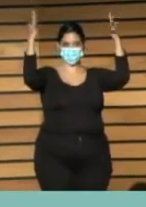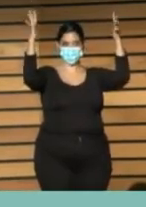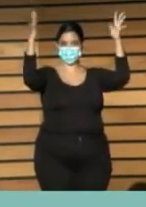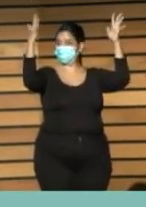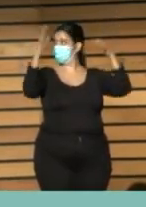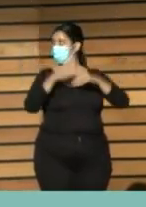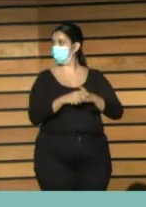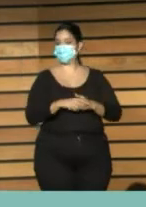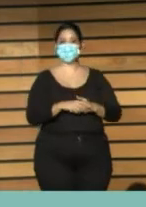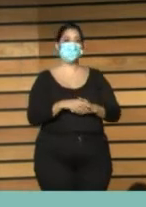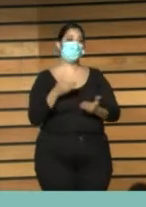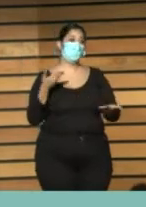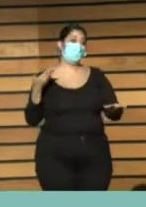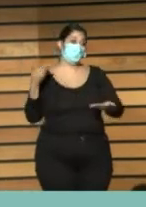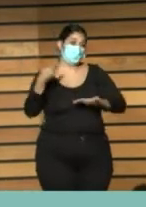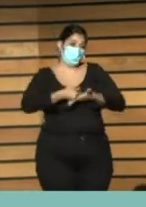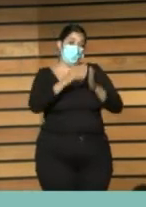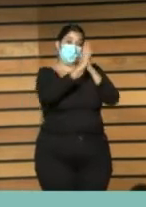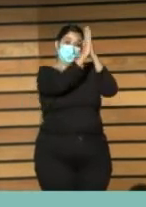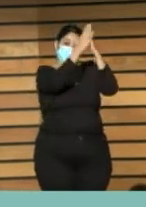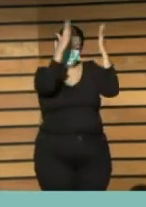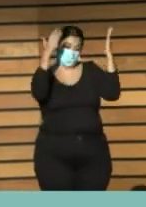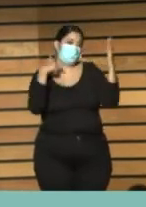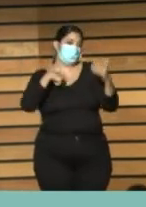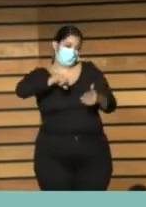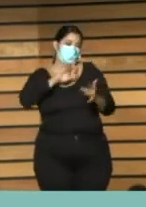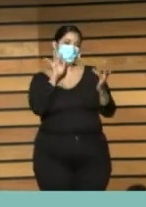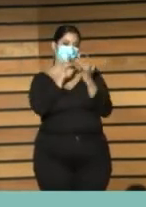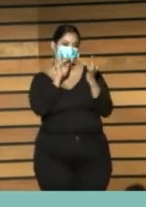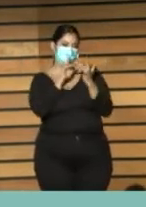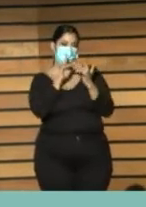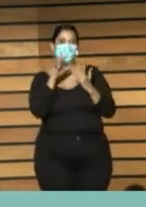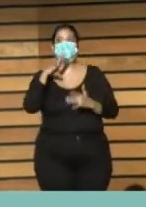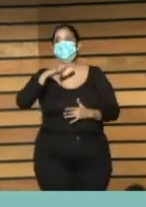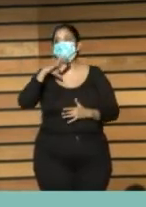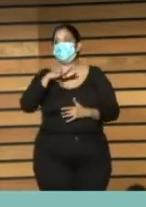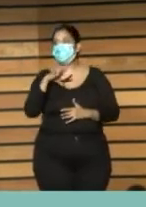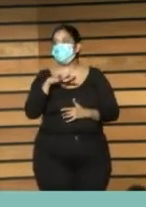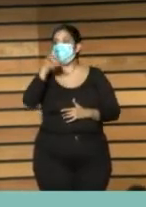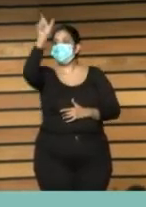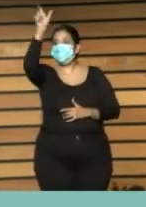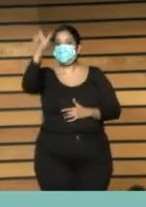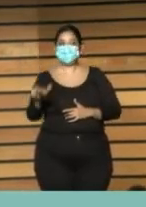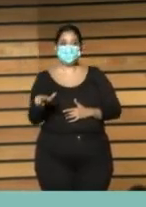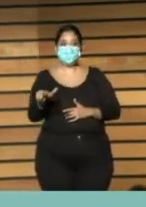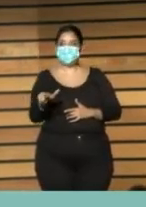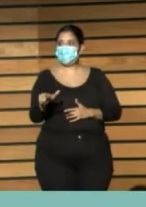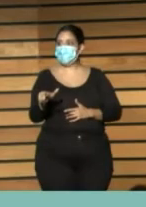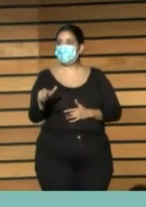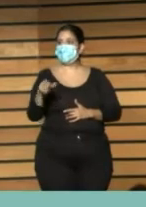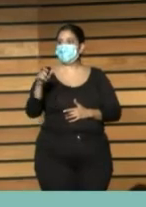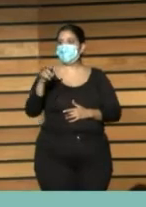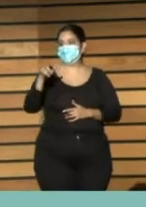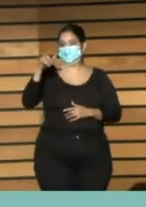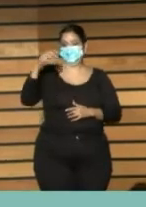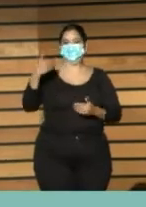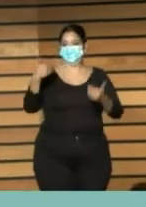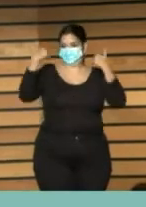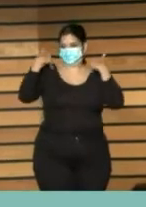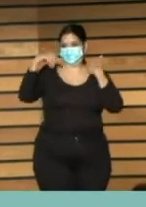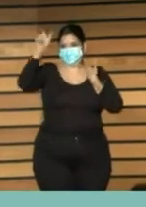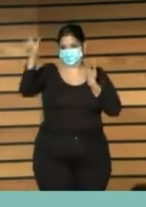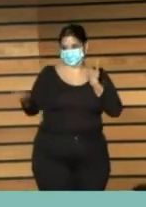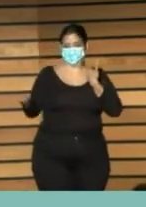Nos han pedido desde la biblioteca, que hemos contactado con ellos, que recoja el premio a Asunción Maestro, la jefa de Servicio de Biblioteca de